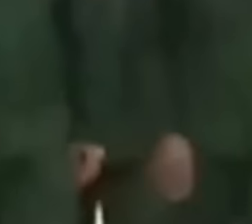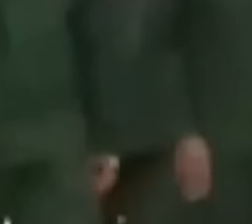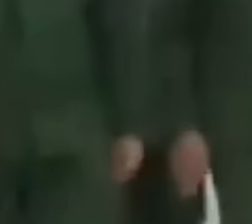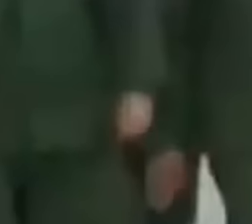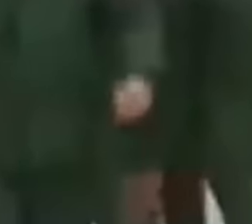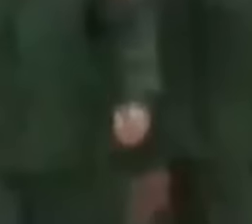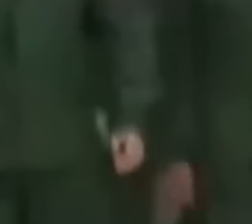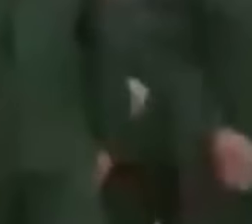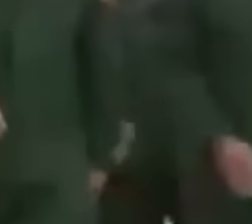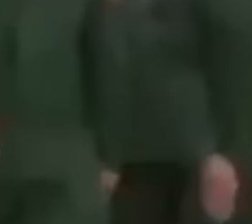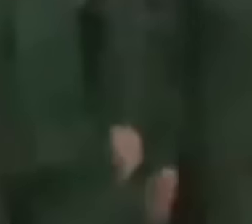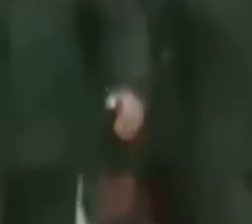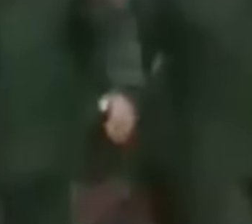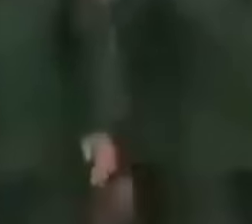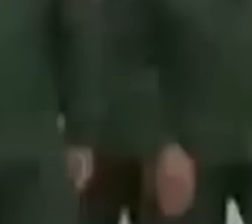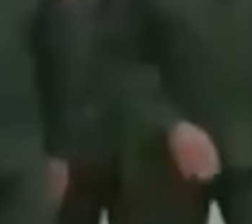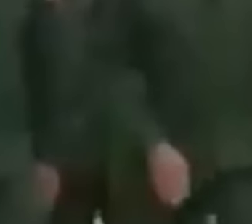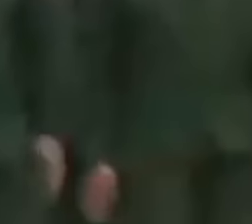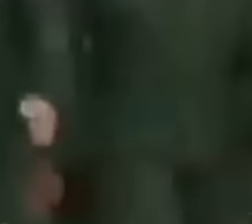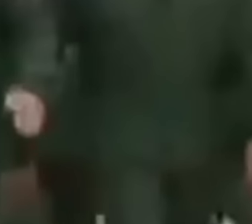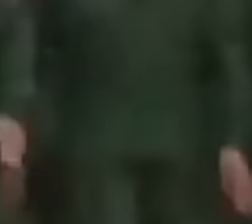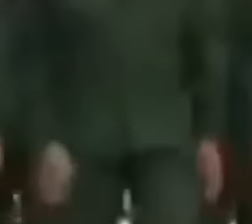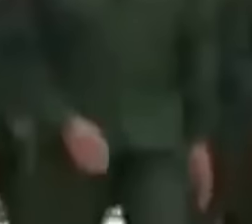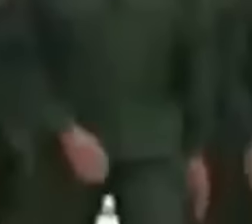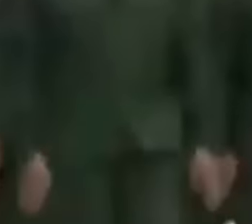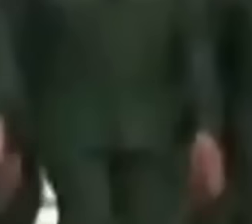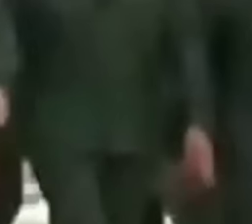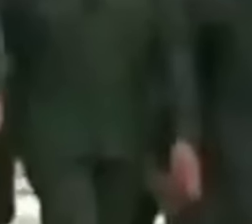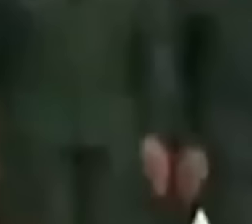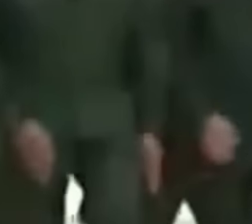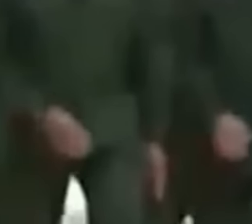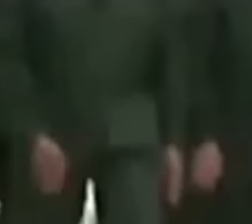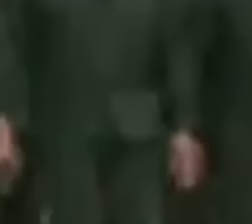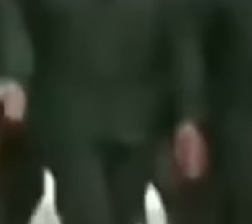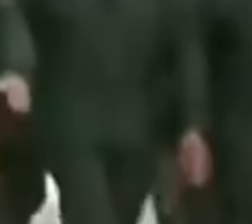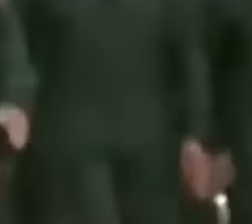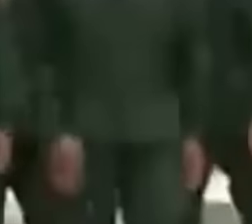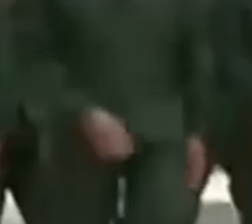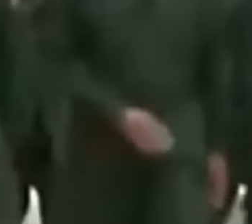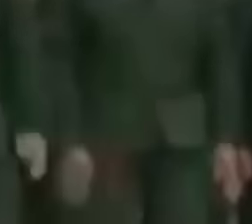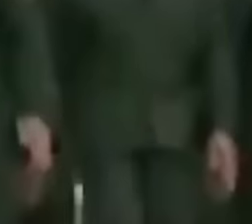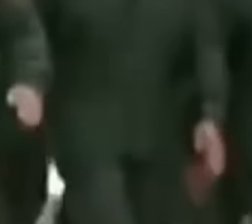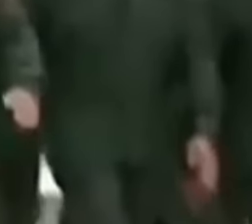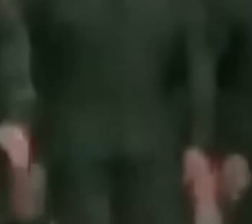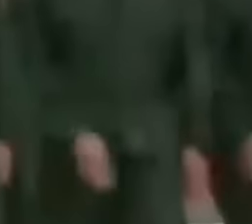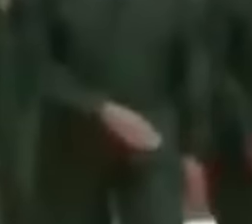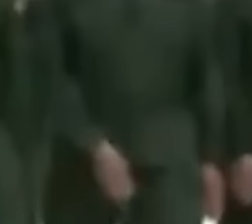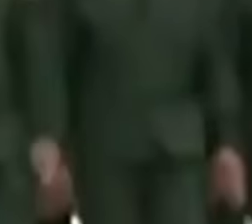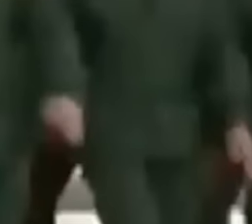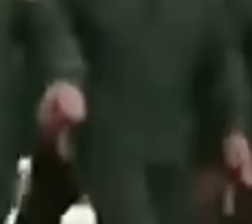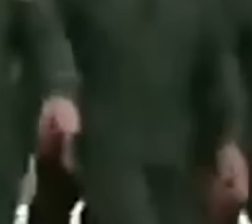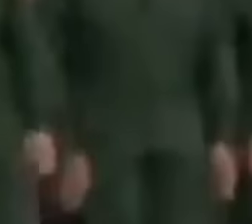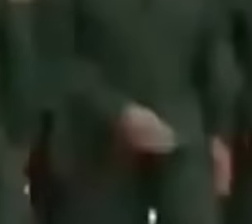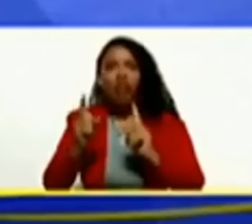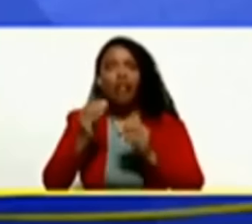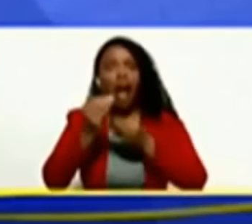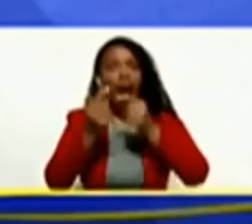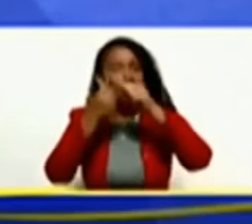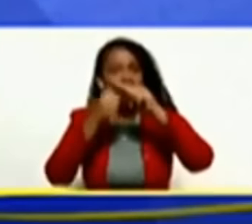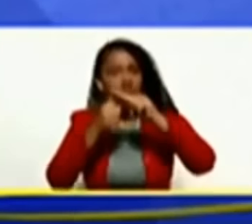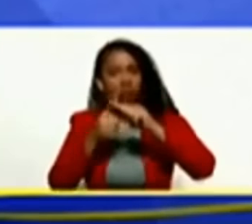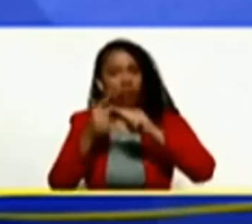la FAN, el Contralor General, los viceministros y el Comandante de la Defensa Aeroespacial. El segundo paso fue correr la versión entre